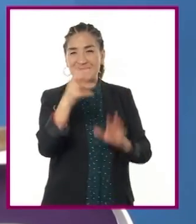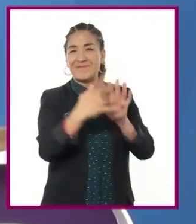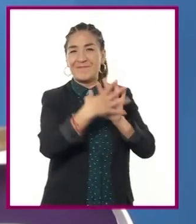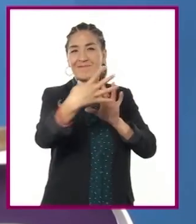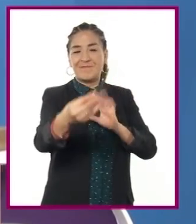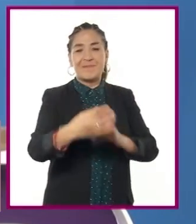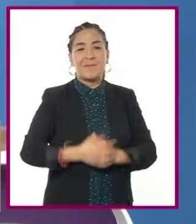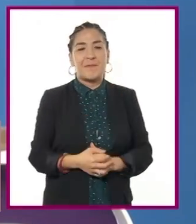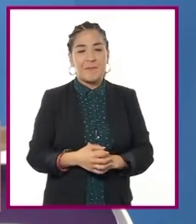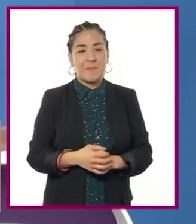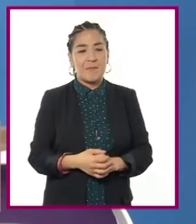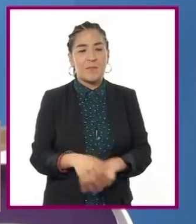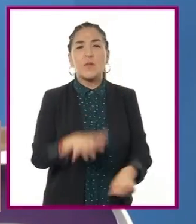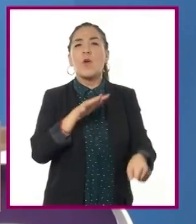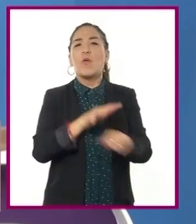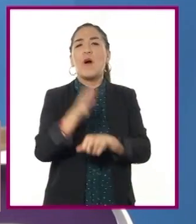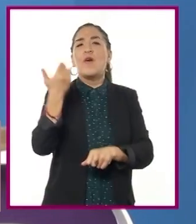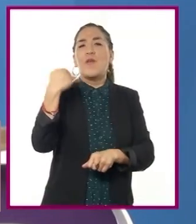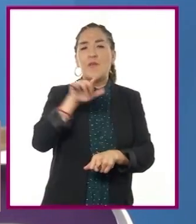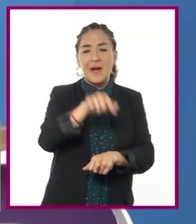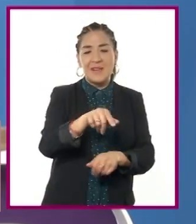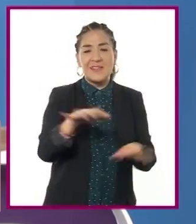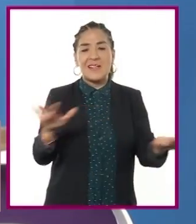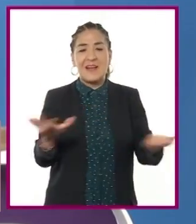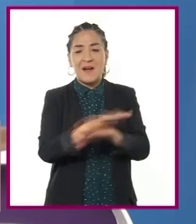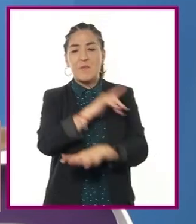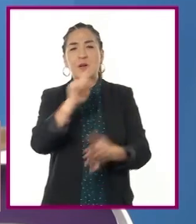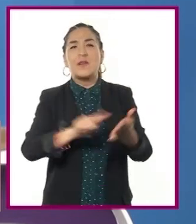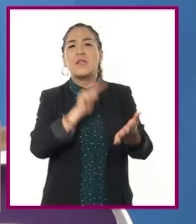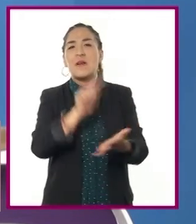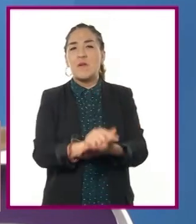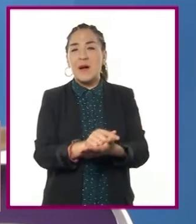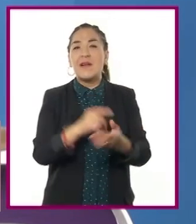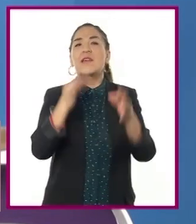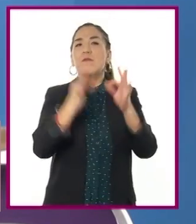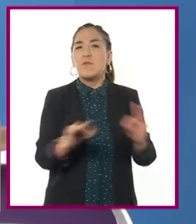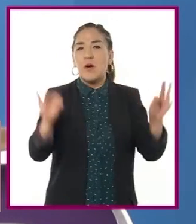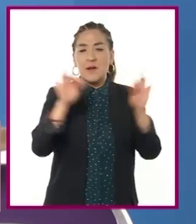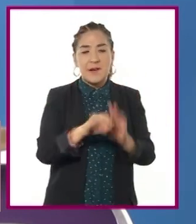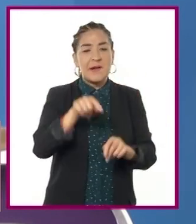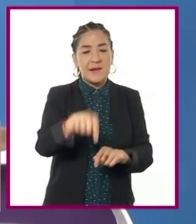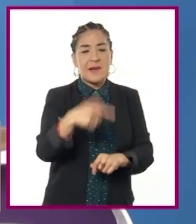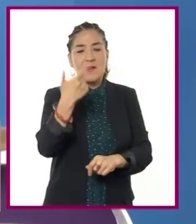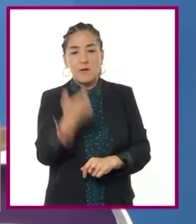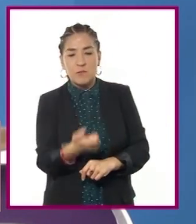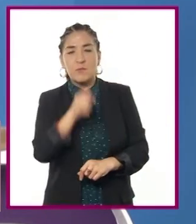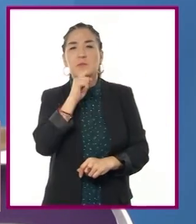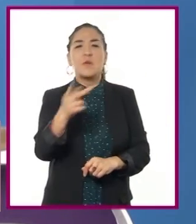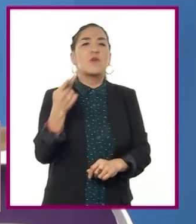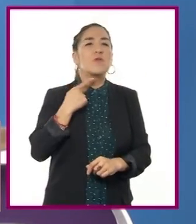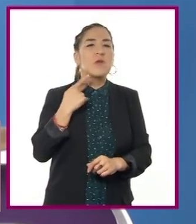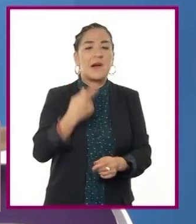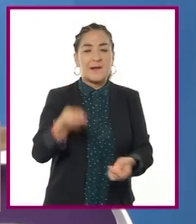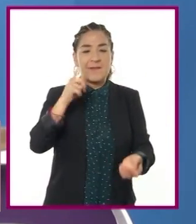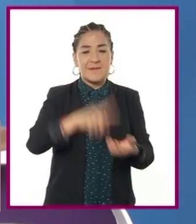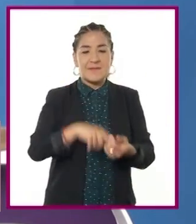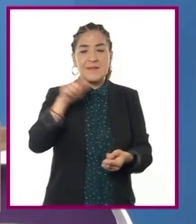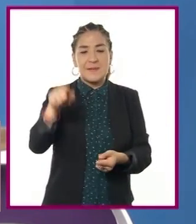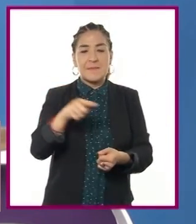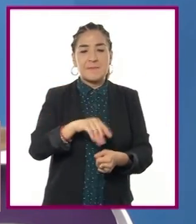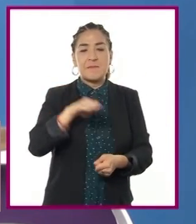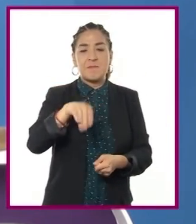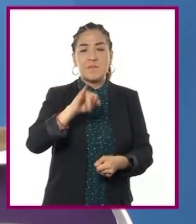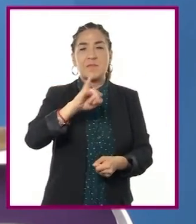sesión. ¿Cuáles fueron las reformas más importantes en materia económica y política que implementó